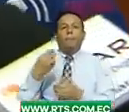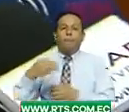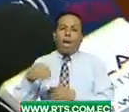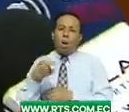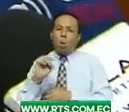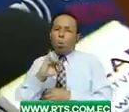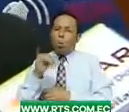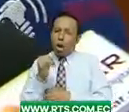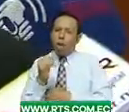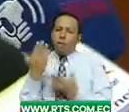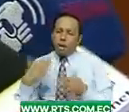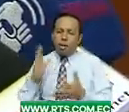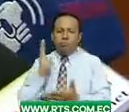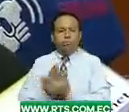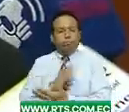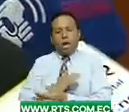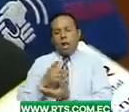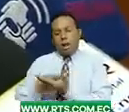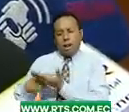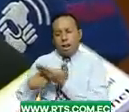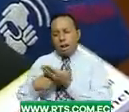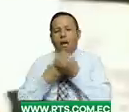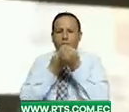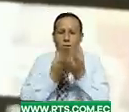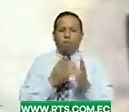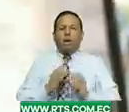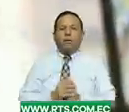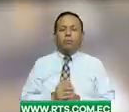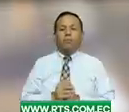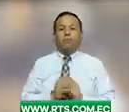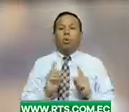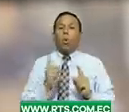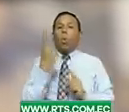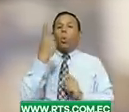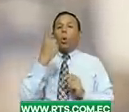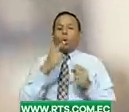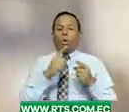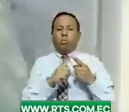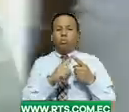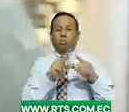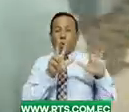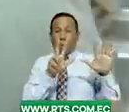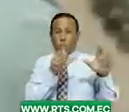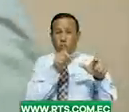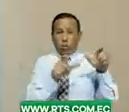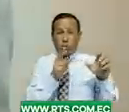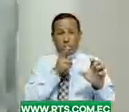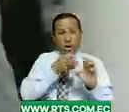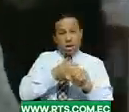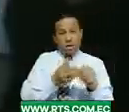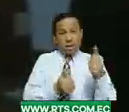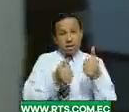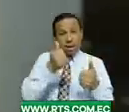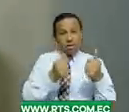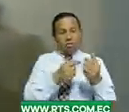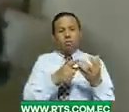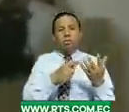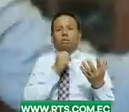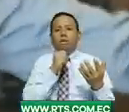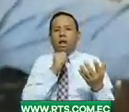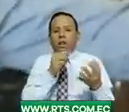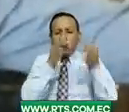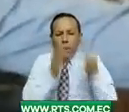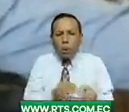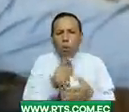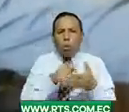8 presidenciales que aún no tiene su candidatura en firme. En las postulaciones legislativas hay 12